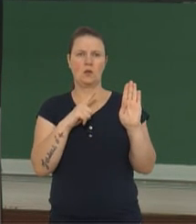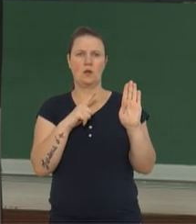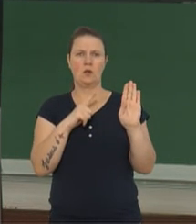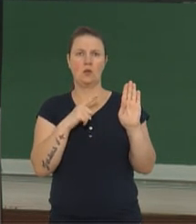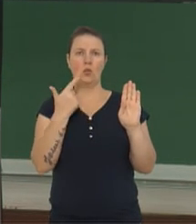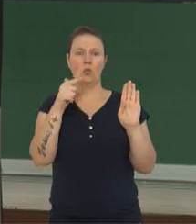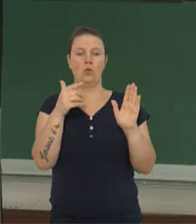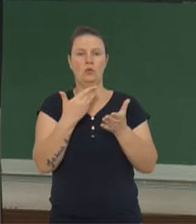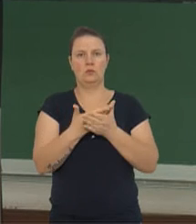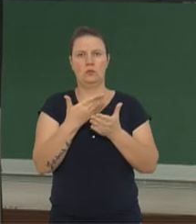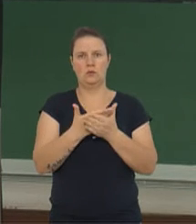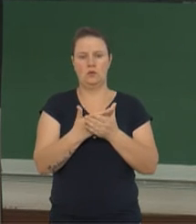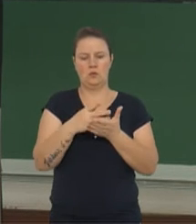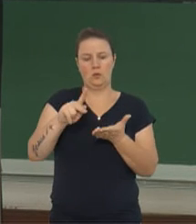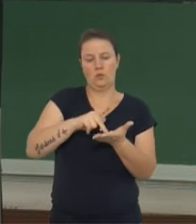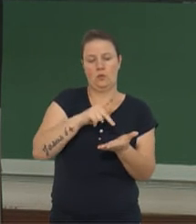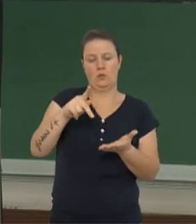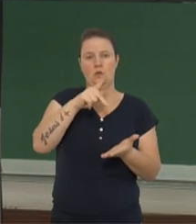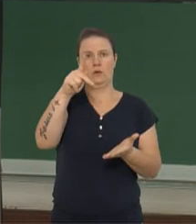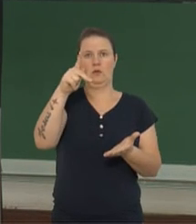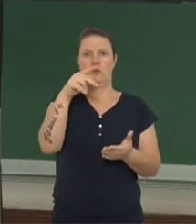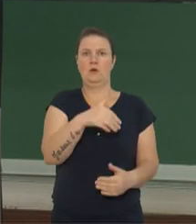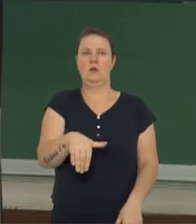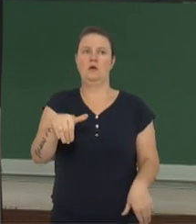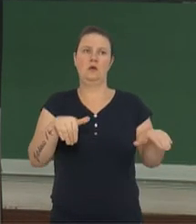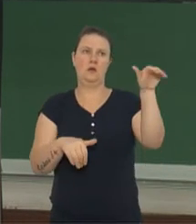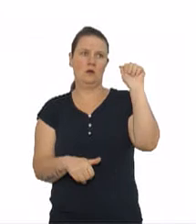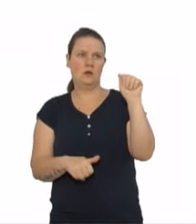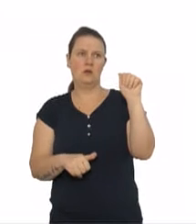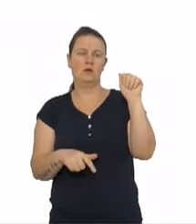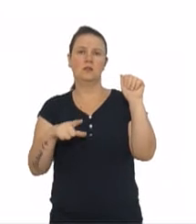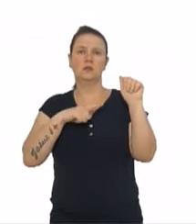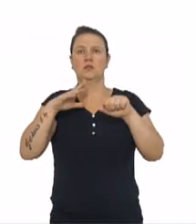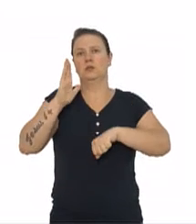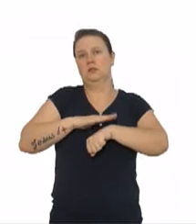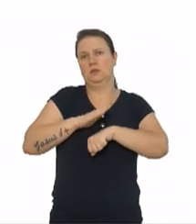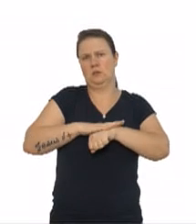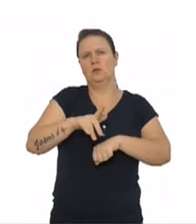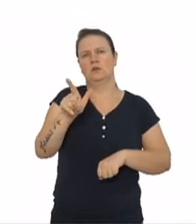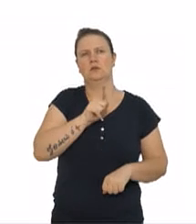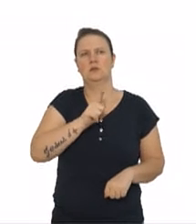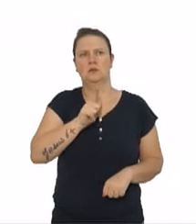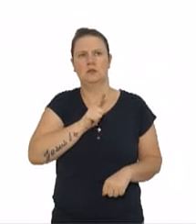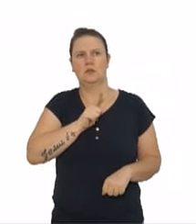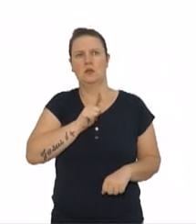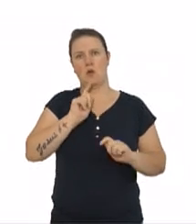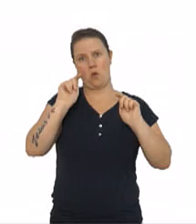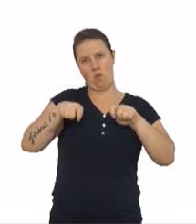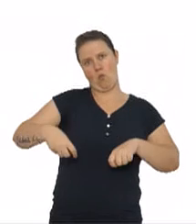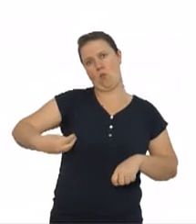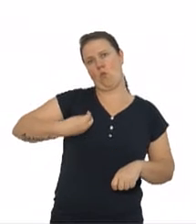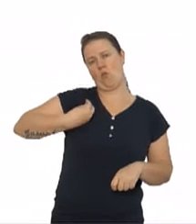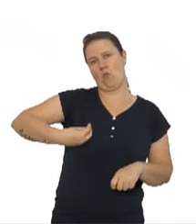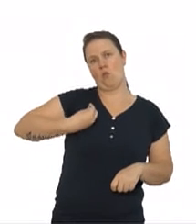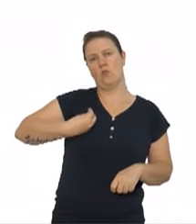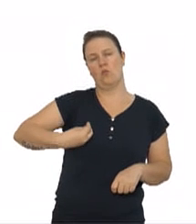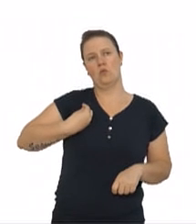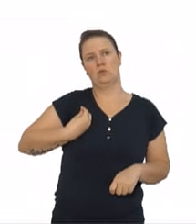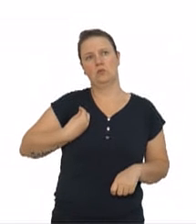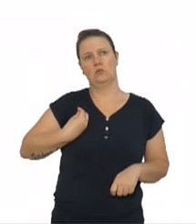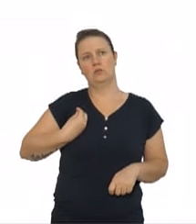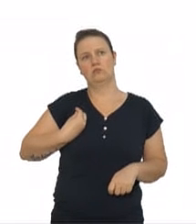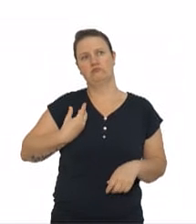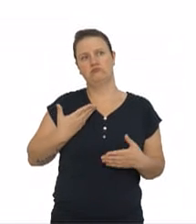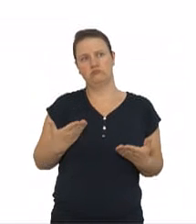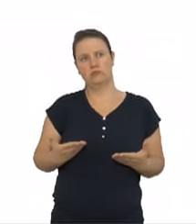aula cuando trabajamos poemas. A. Si tuviera tiempo, si pudiera vivir, sin acentuación. Si